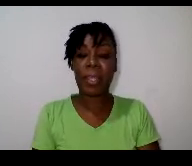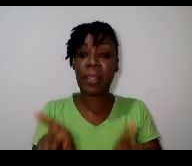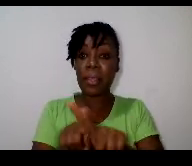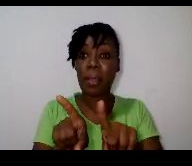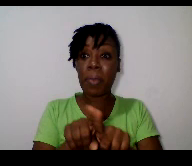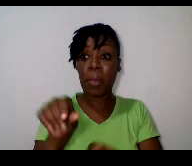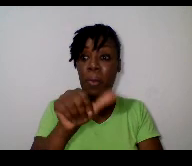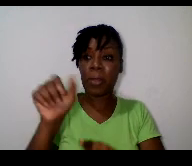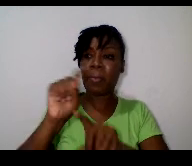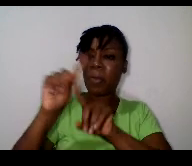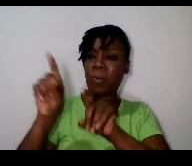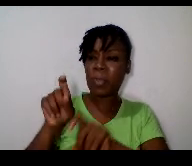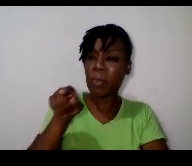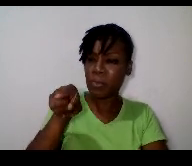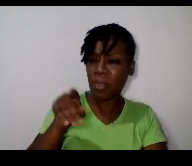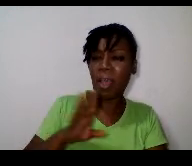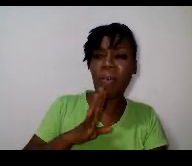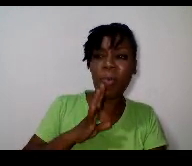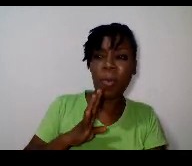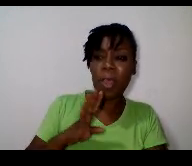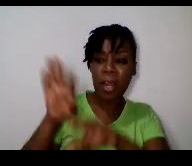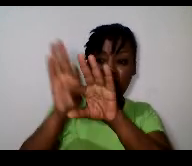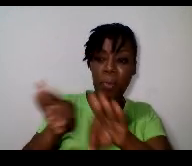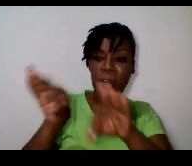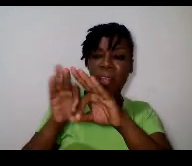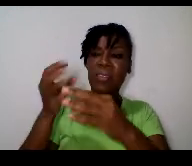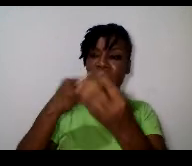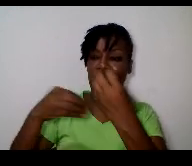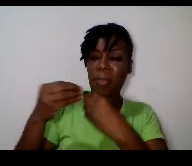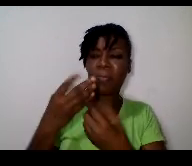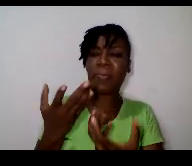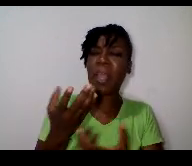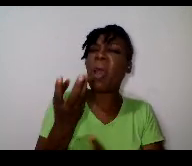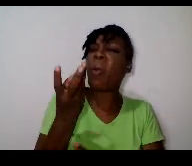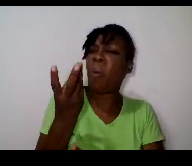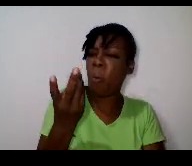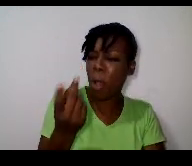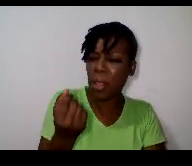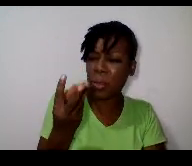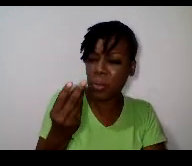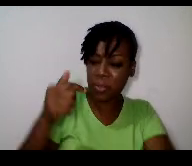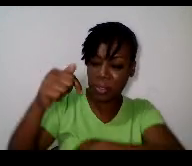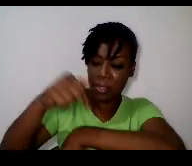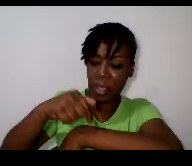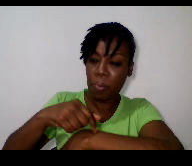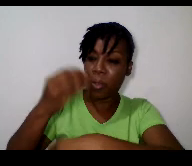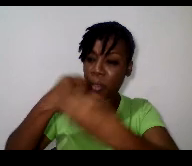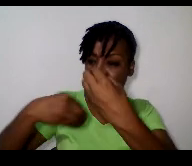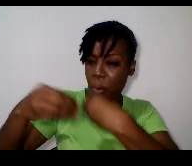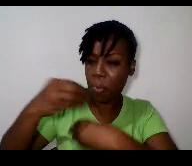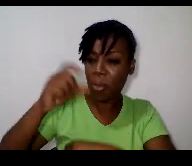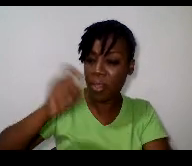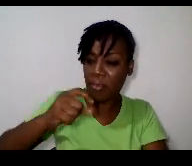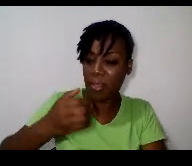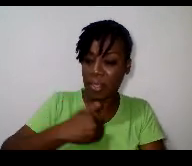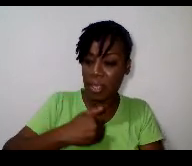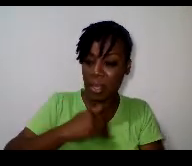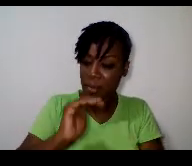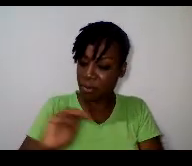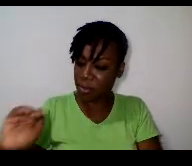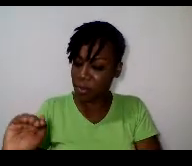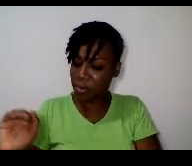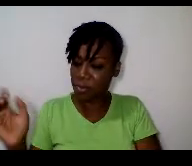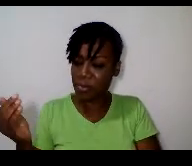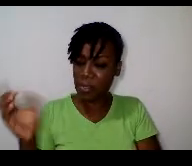También hablaste de la importancia de la alimentación. Nos preguntan cuántos tiempos de comida deberían de tener los menores al día.